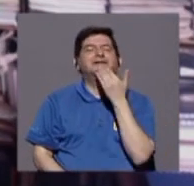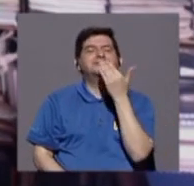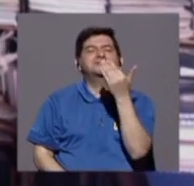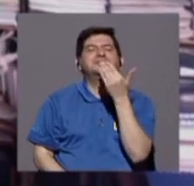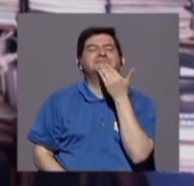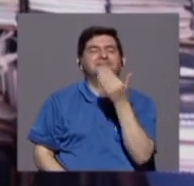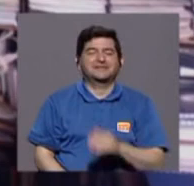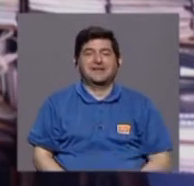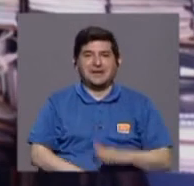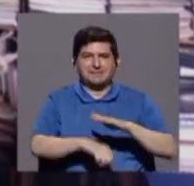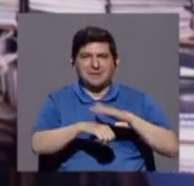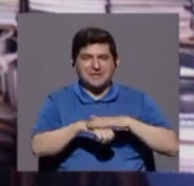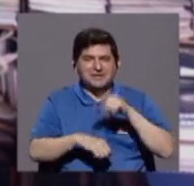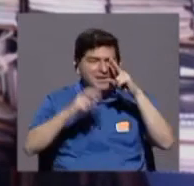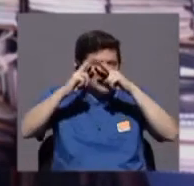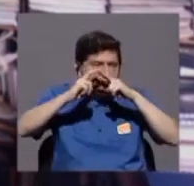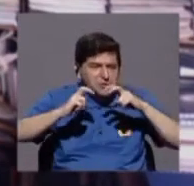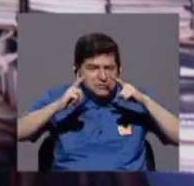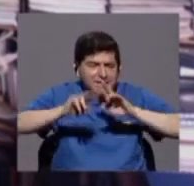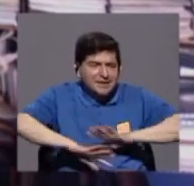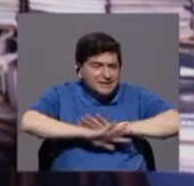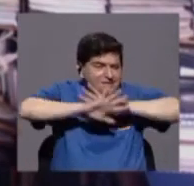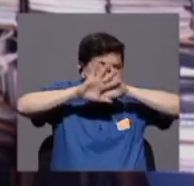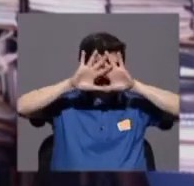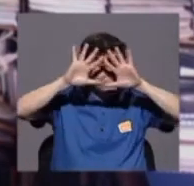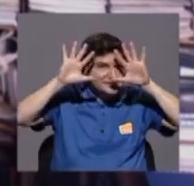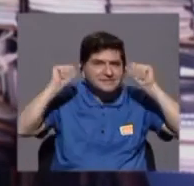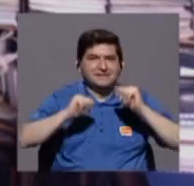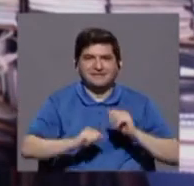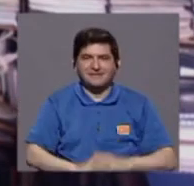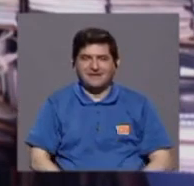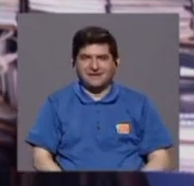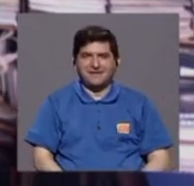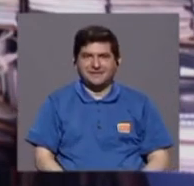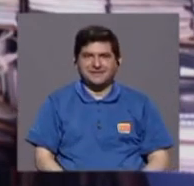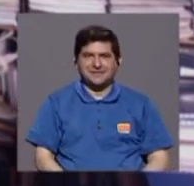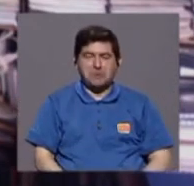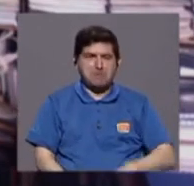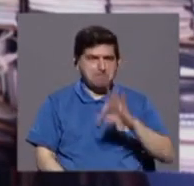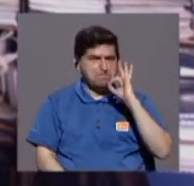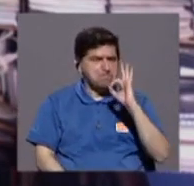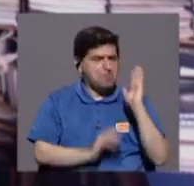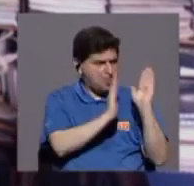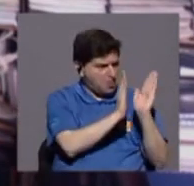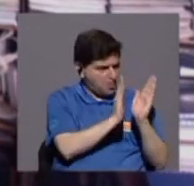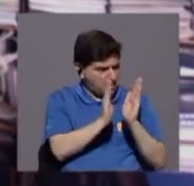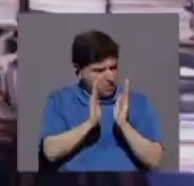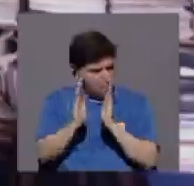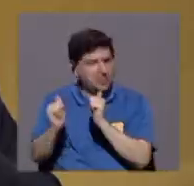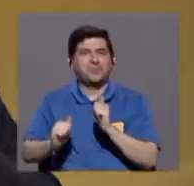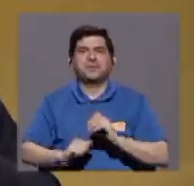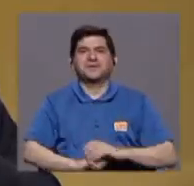este viaje tan claro, tan bien planteado